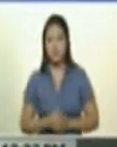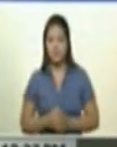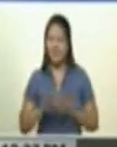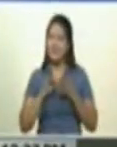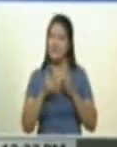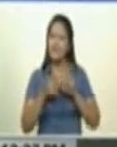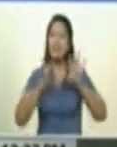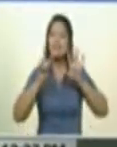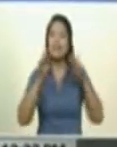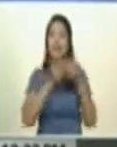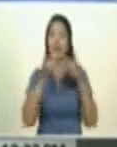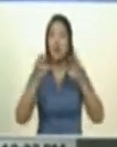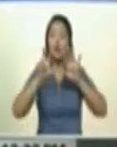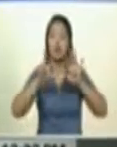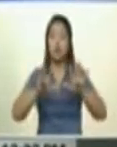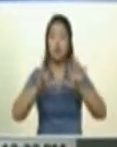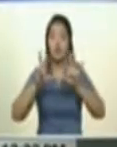a